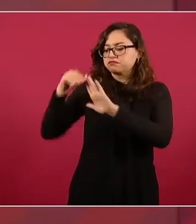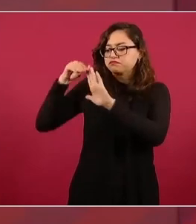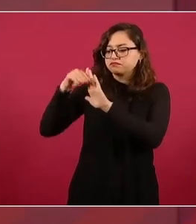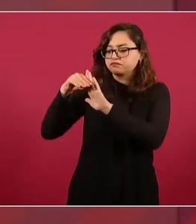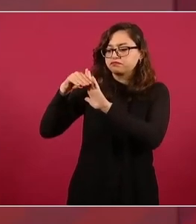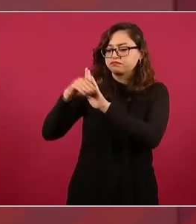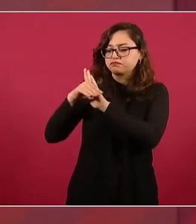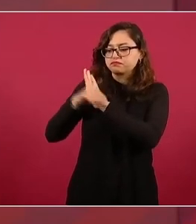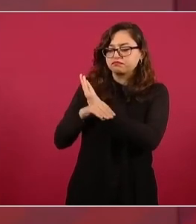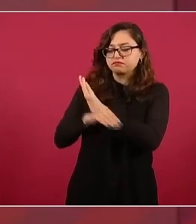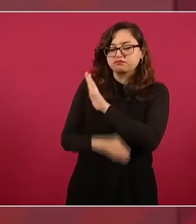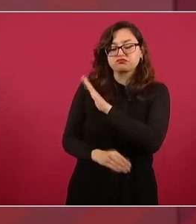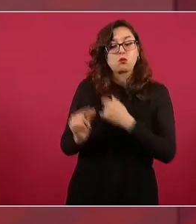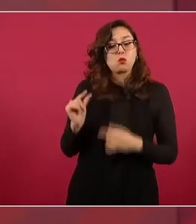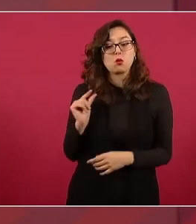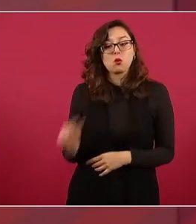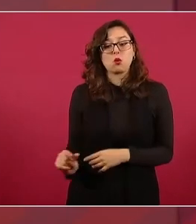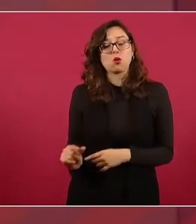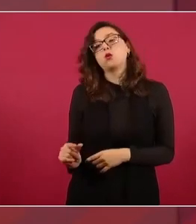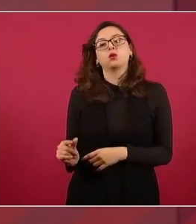y lo que dejaron